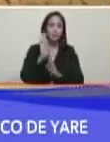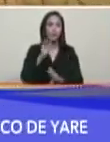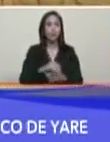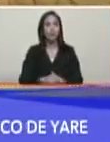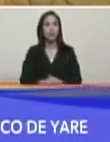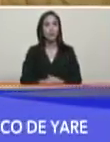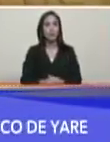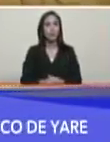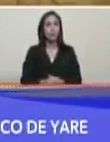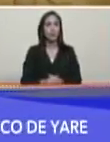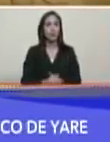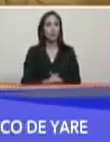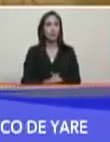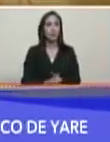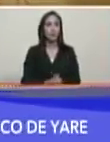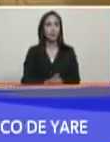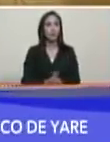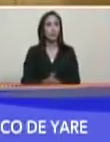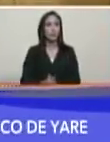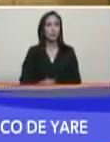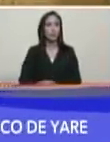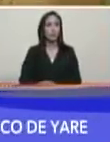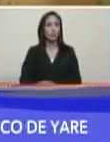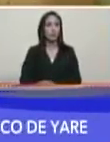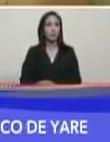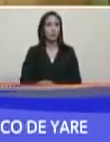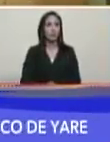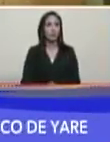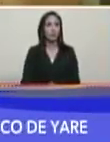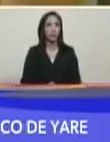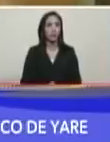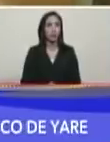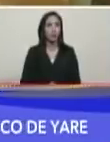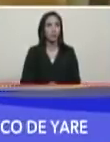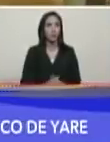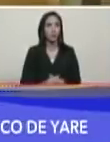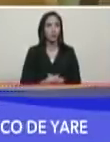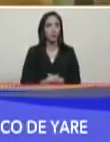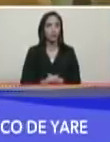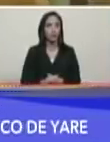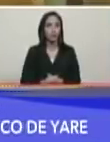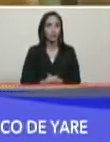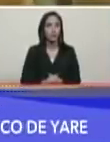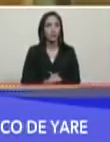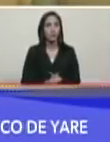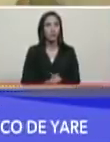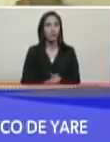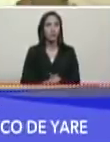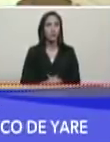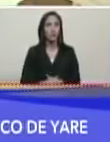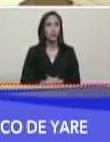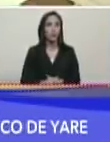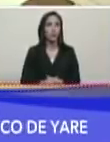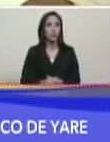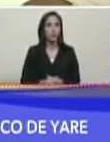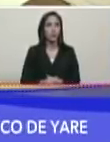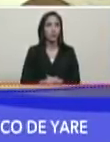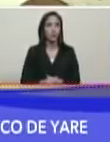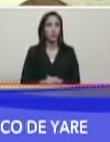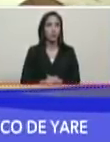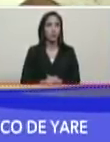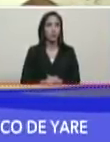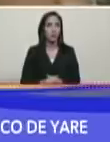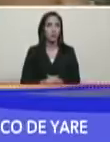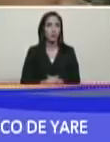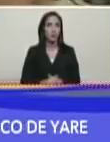toda la distribución de cadena, a todo se le realizó mantenimiento, ¿sí? Pero con todo y eso, o sea, no, con